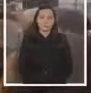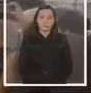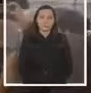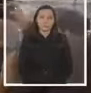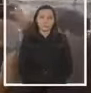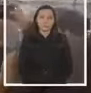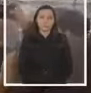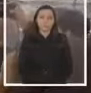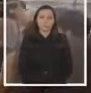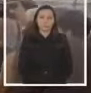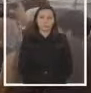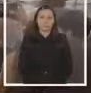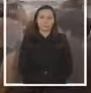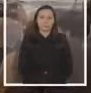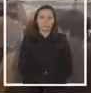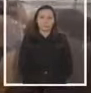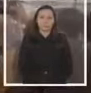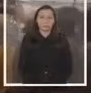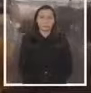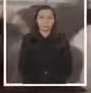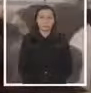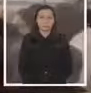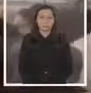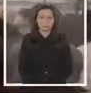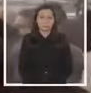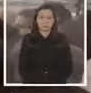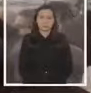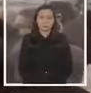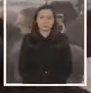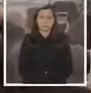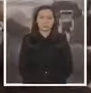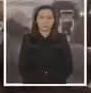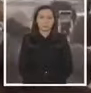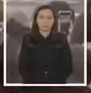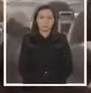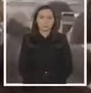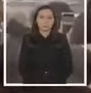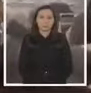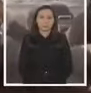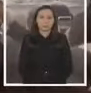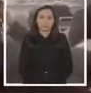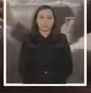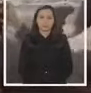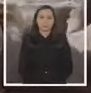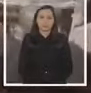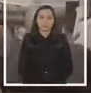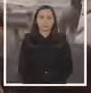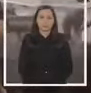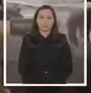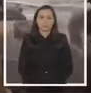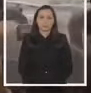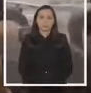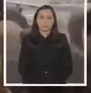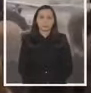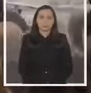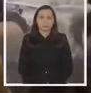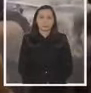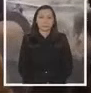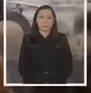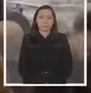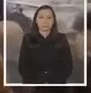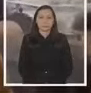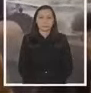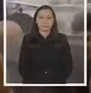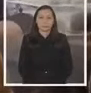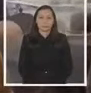aprobada por amplia mayoría, sin embargo, se restó el Partido Republicano, pero dice que este espíritu finalmente se tiene que también